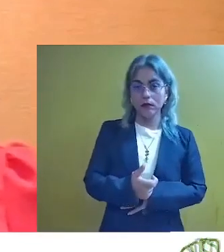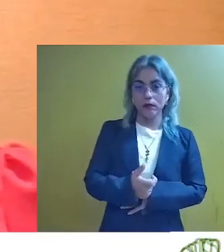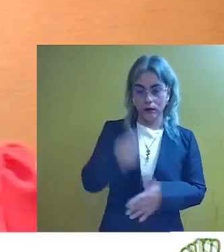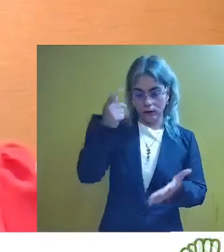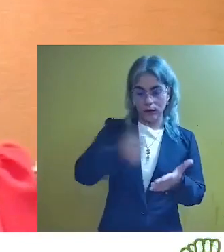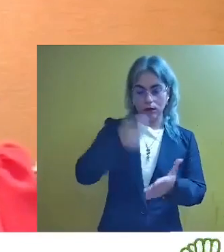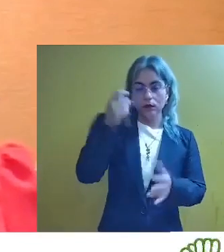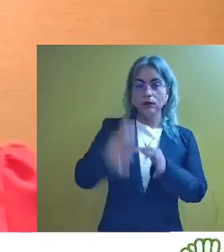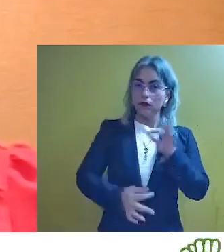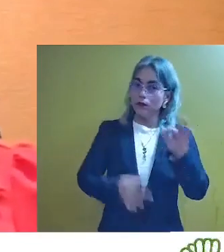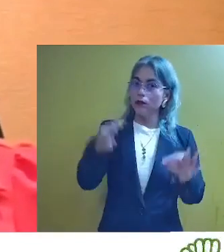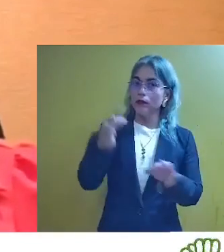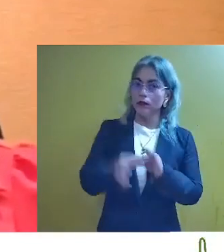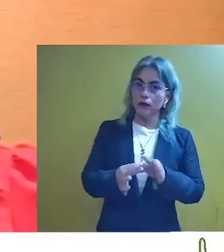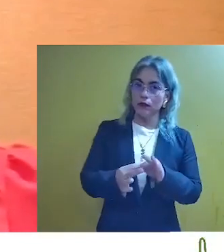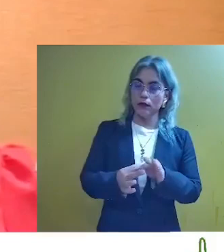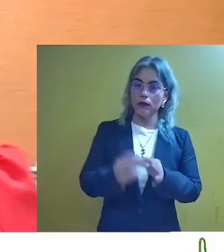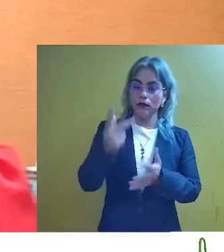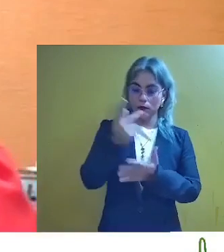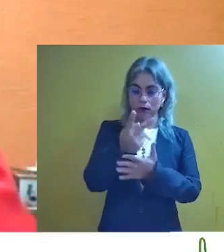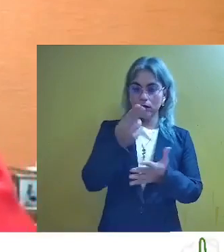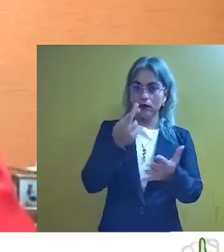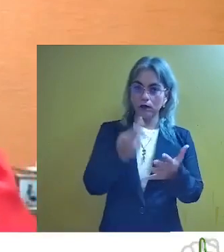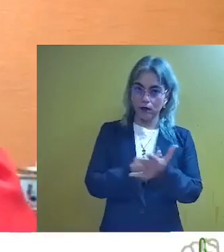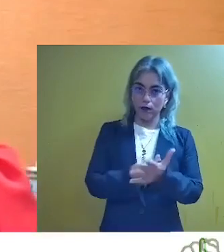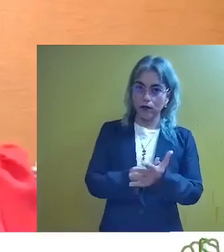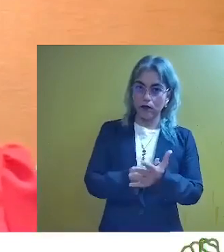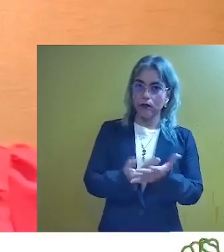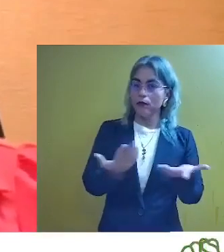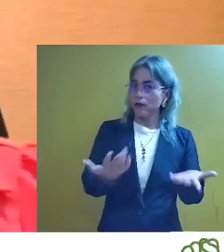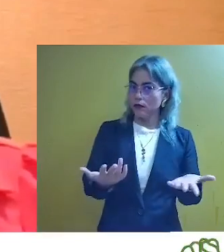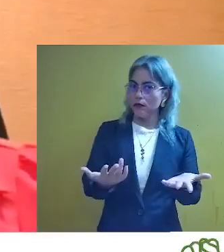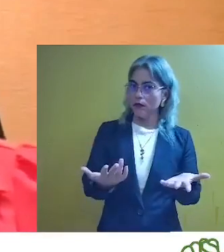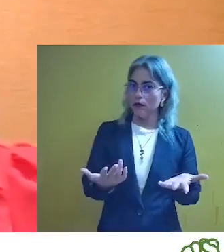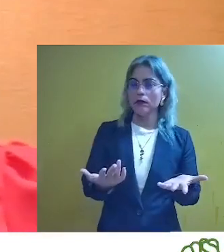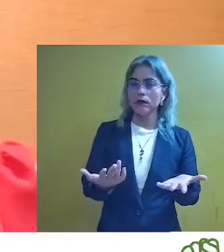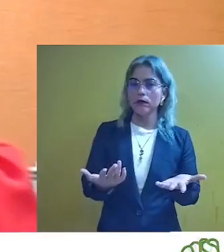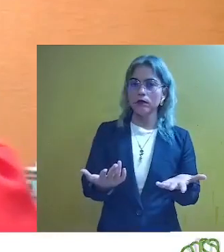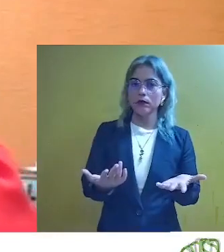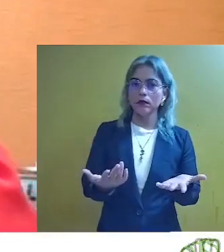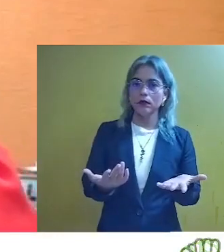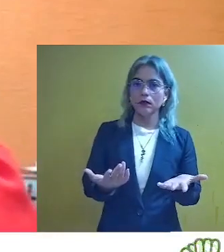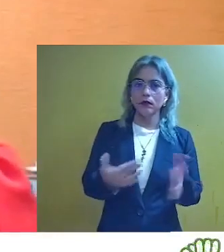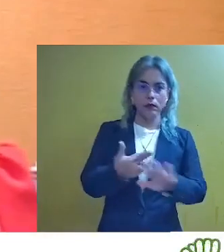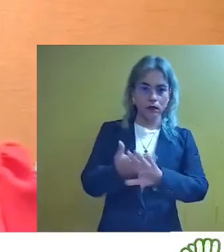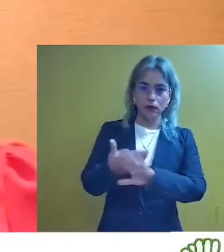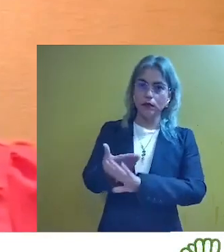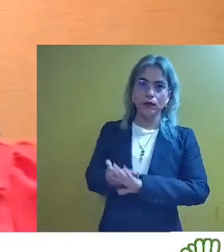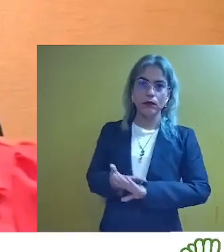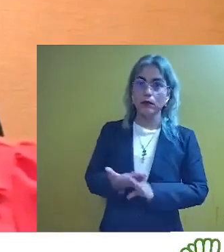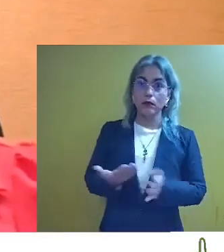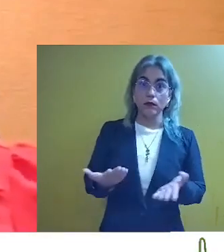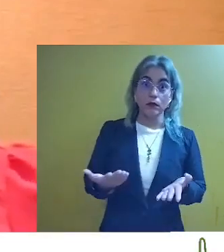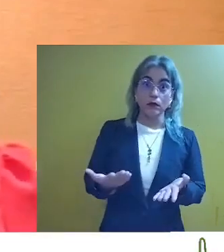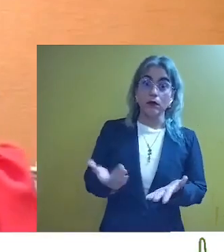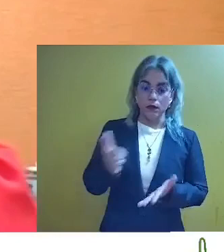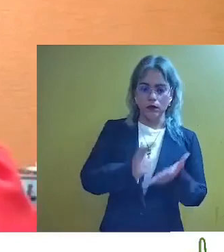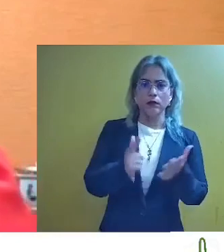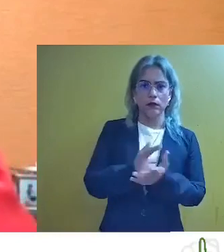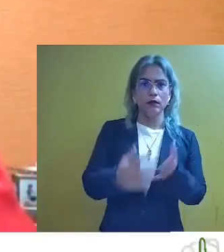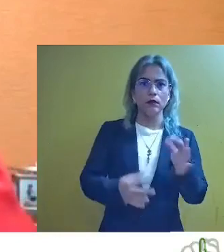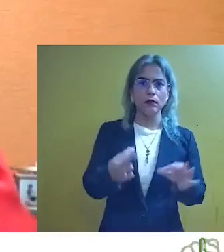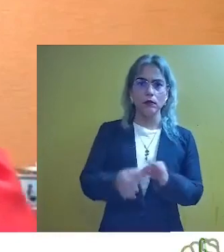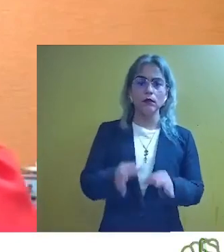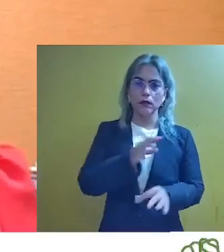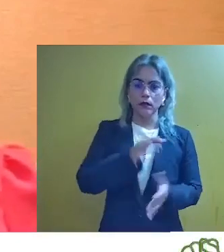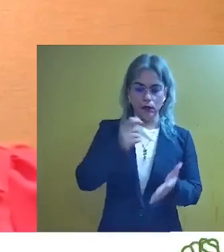porque señala el proyecto, por lo tanto no se vulnera ninguna disposición legal y tiene valor probatorio pleno en términos de